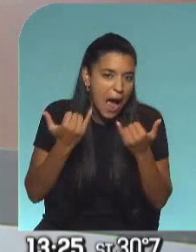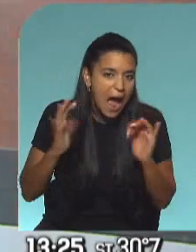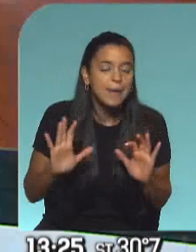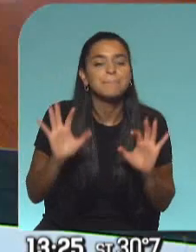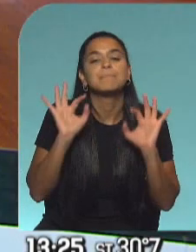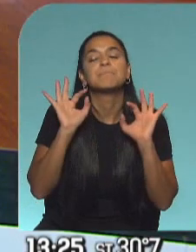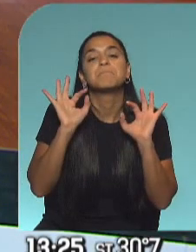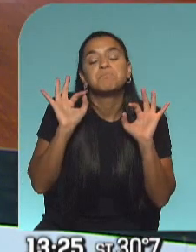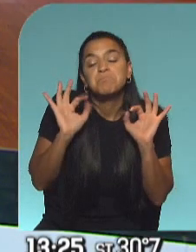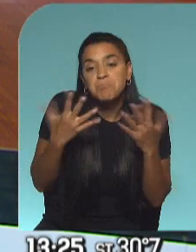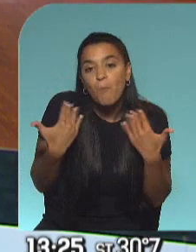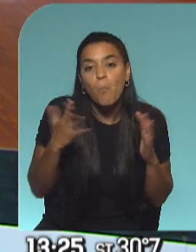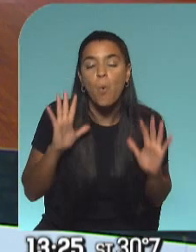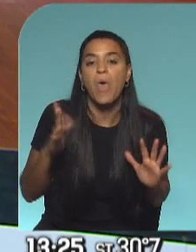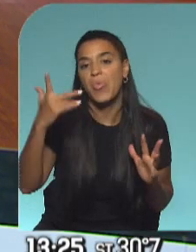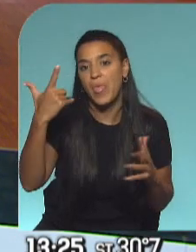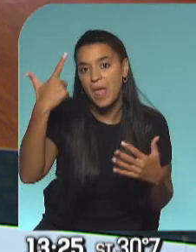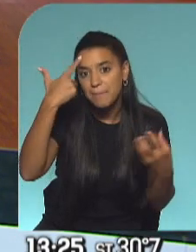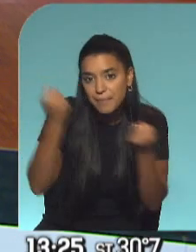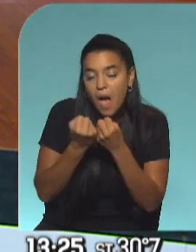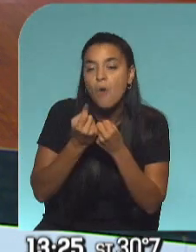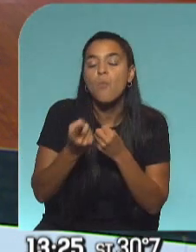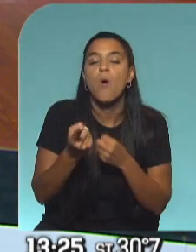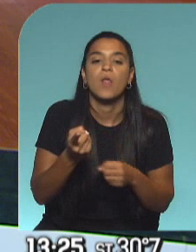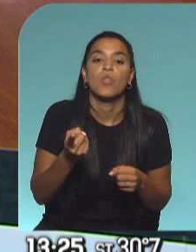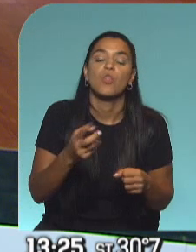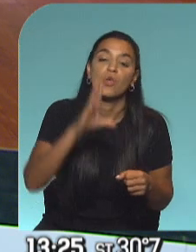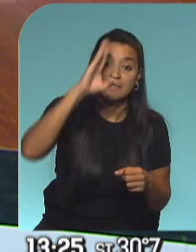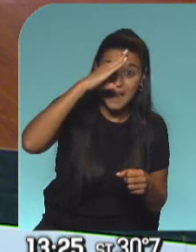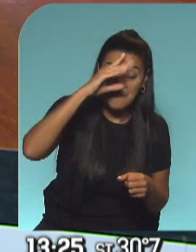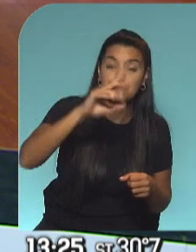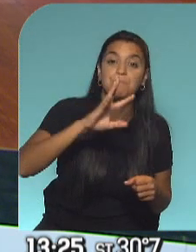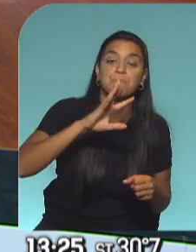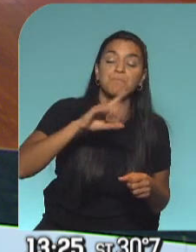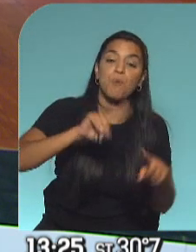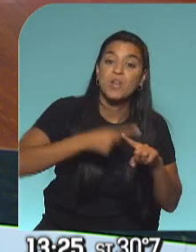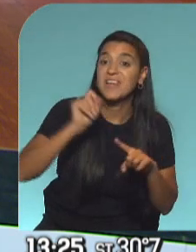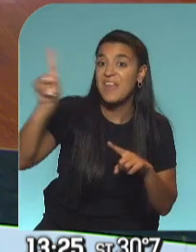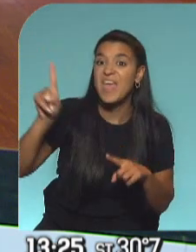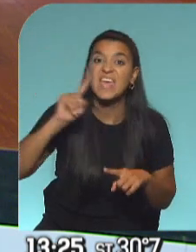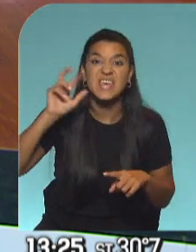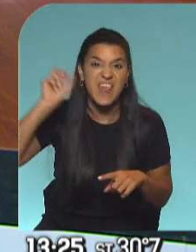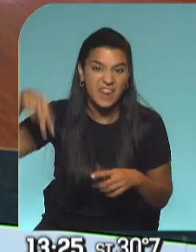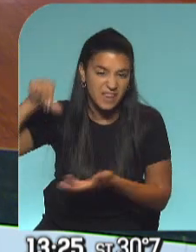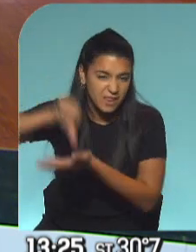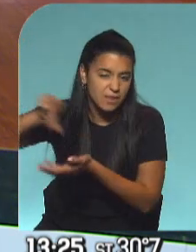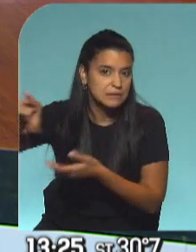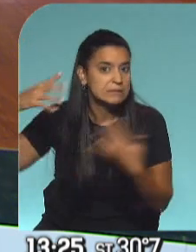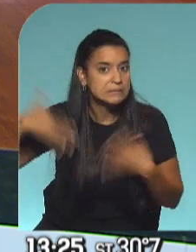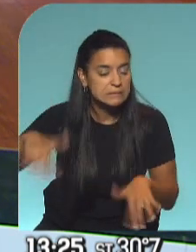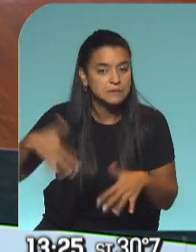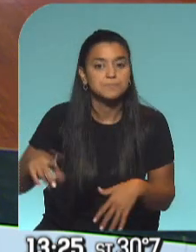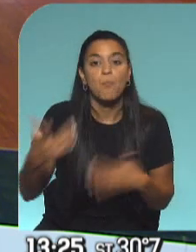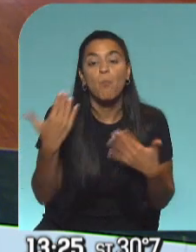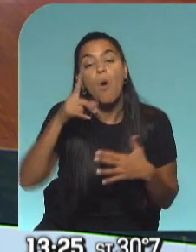algún tipo de coincidencia. Recordemos que Trump con la política iraní fue totalmente lapidario, y esto, bueno, podría generar